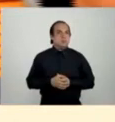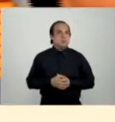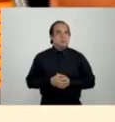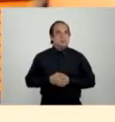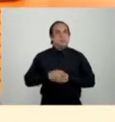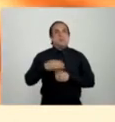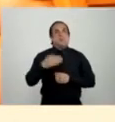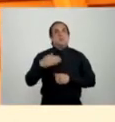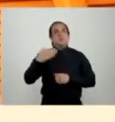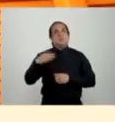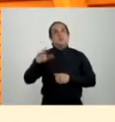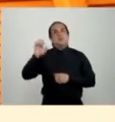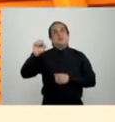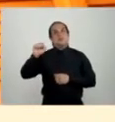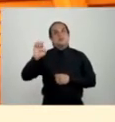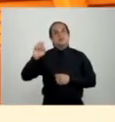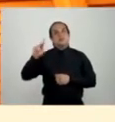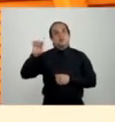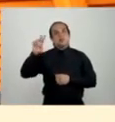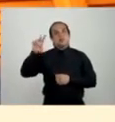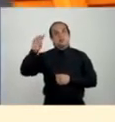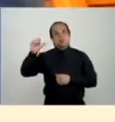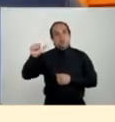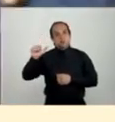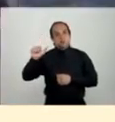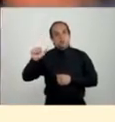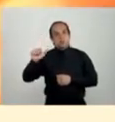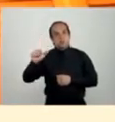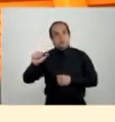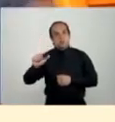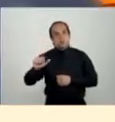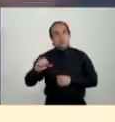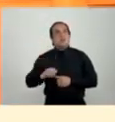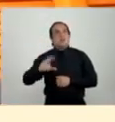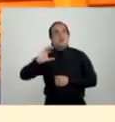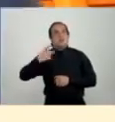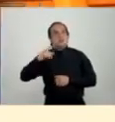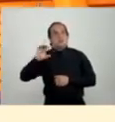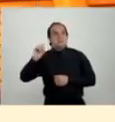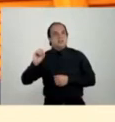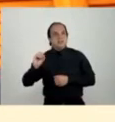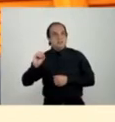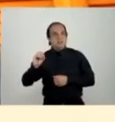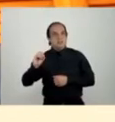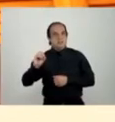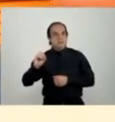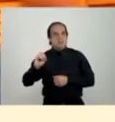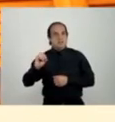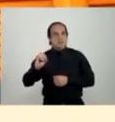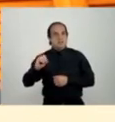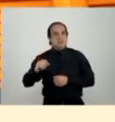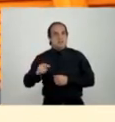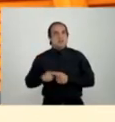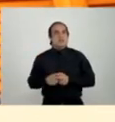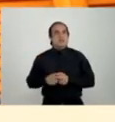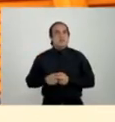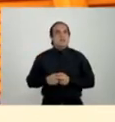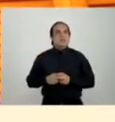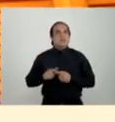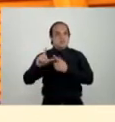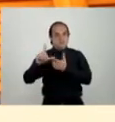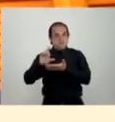Sepúlveda, que mencionabas, Chileno. chileno exilado múltiple a lo largo de los años. O